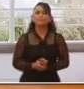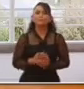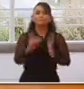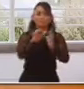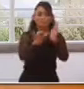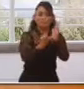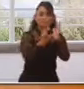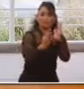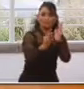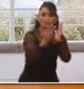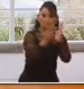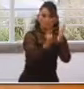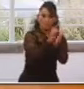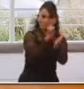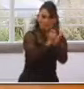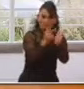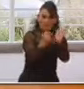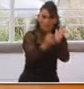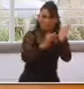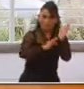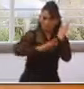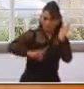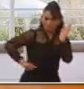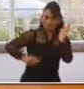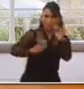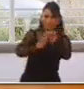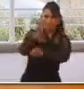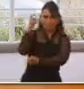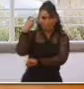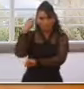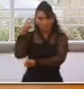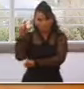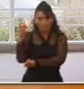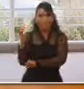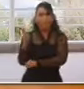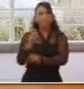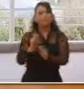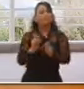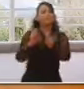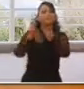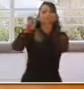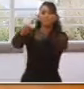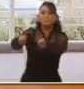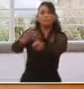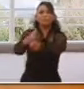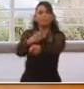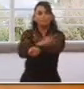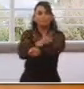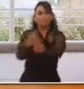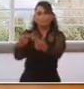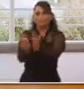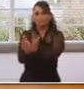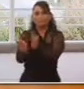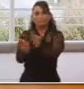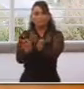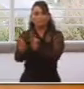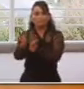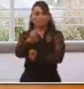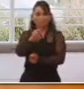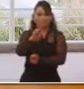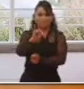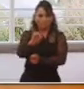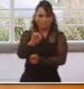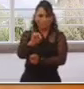artículo 35 de la Ley Orgánica Municipal del Estado de Querétaro, hemos designado como coordinador del Grupo de Regidores del Partido